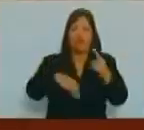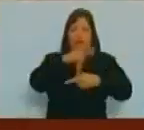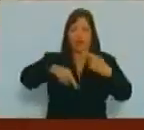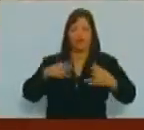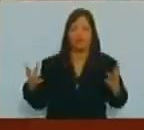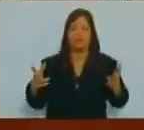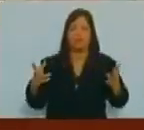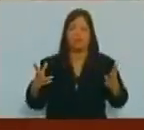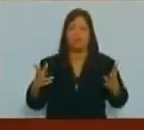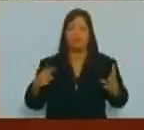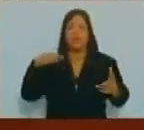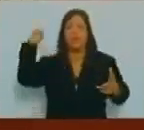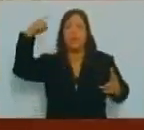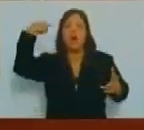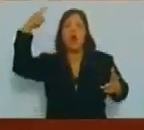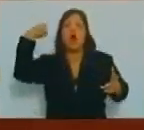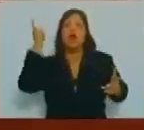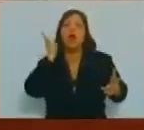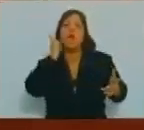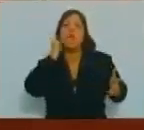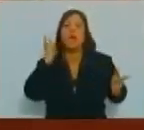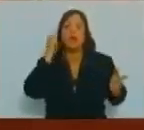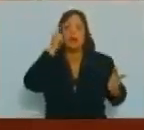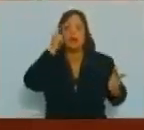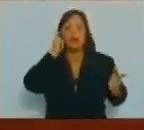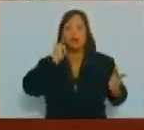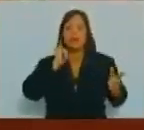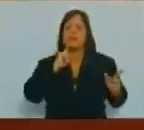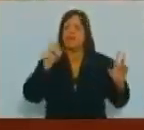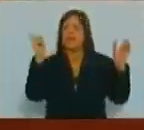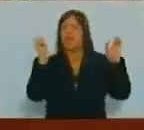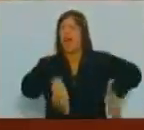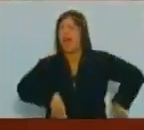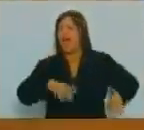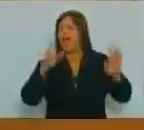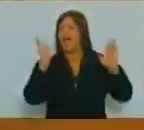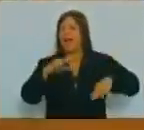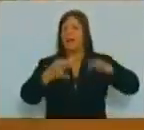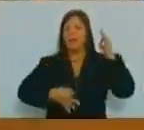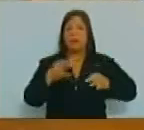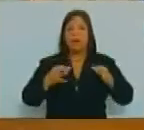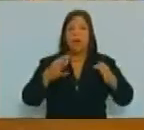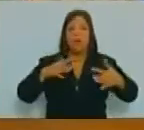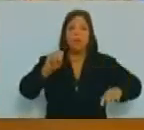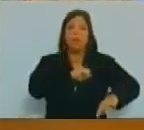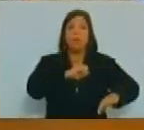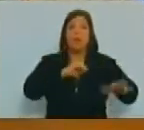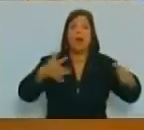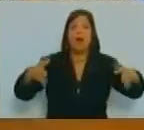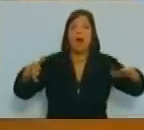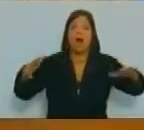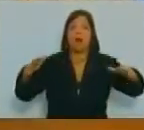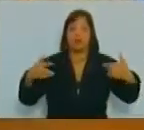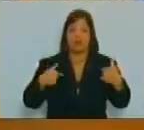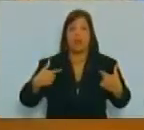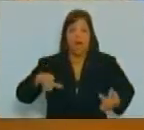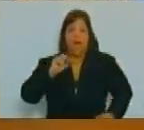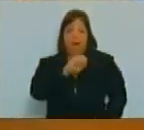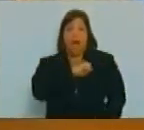que ella estaba loca trataron de descalificar la y esa muchacha estaba asustada en sus abogados